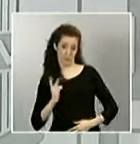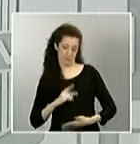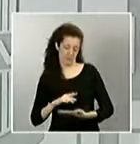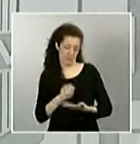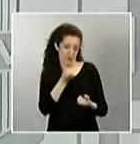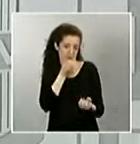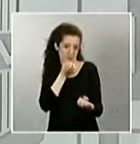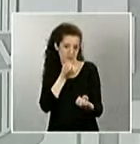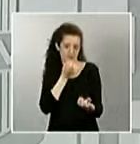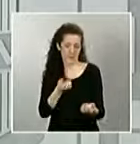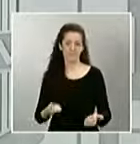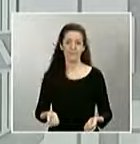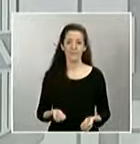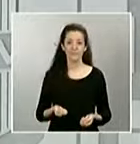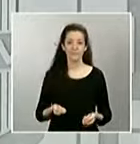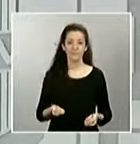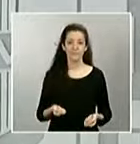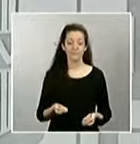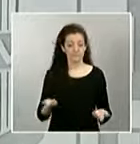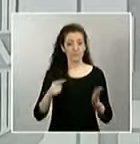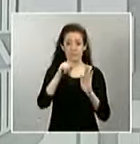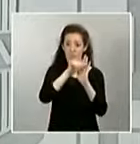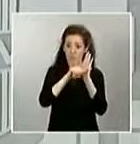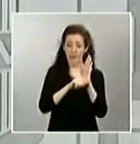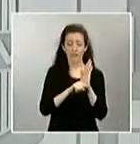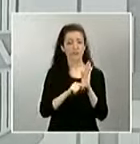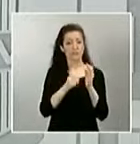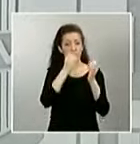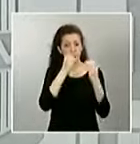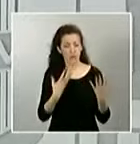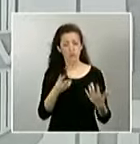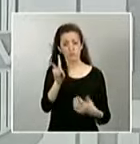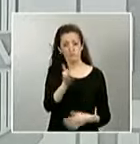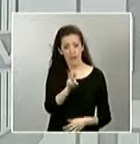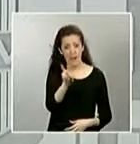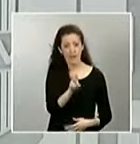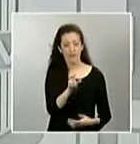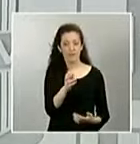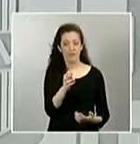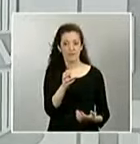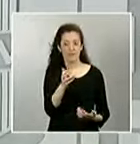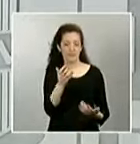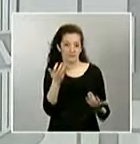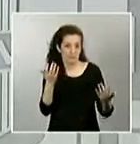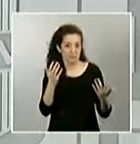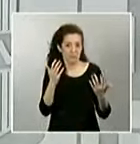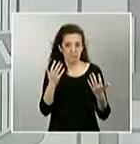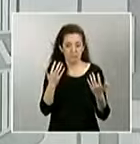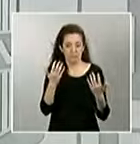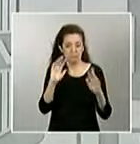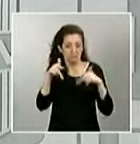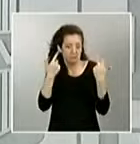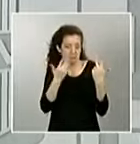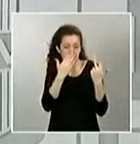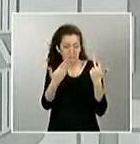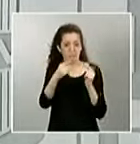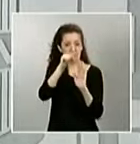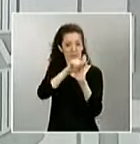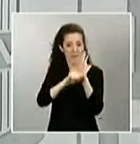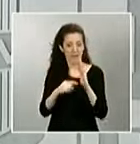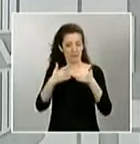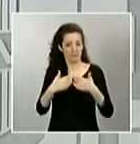medidas están funcionando y están funcionando si me permiten correctamente. He de decirles que a día de hoy